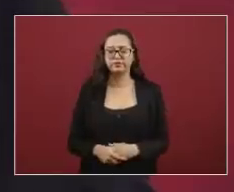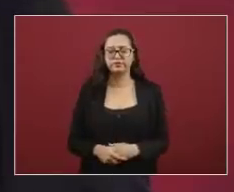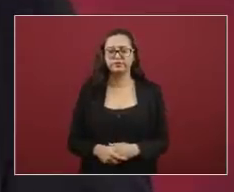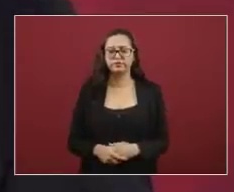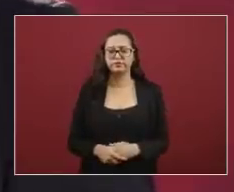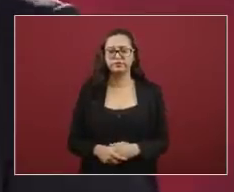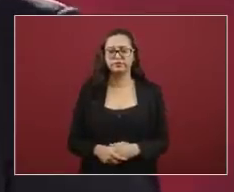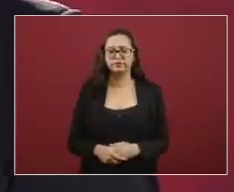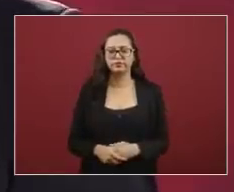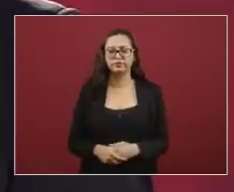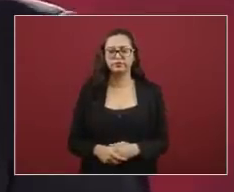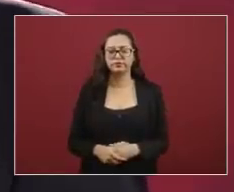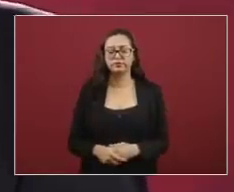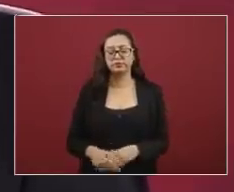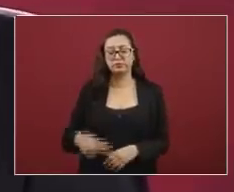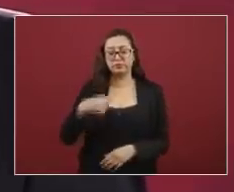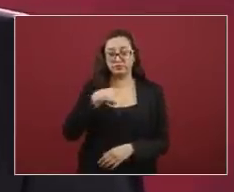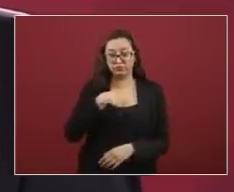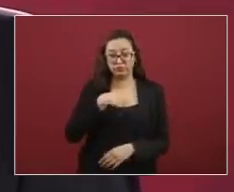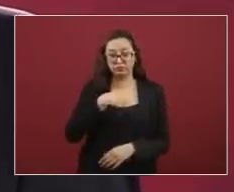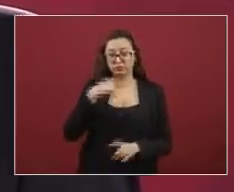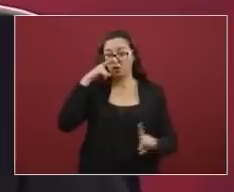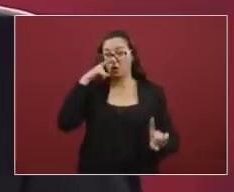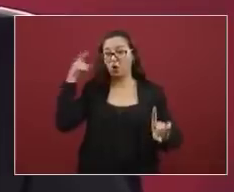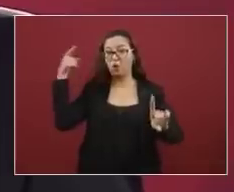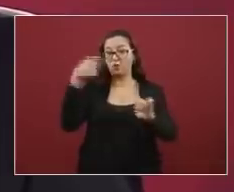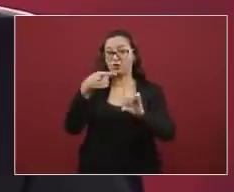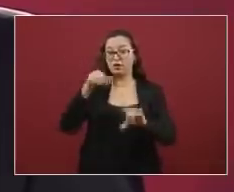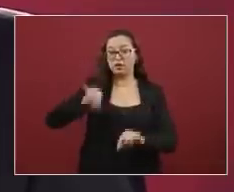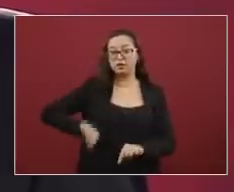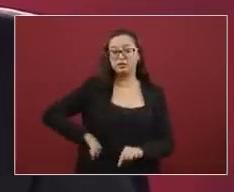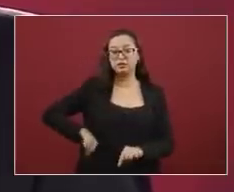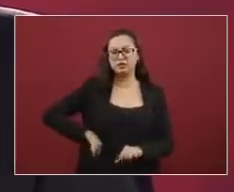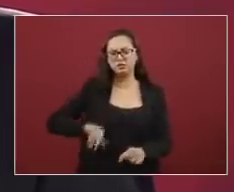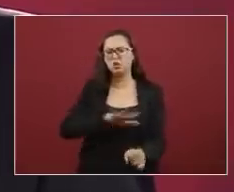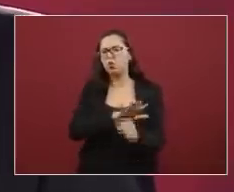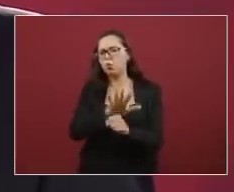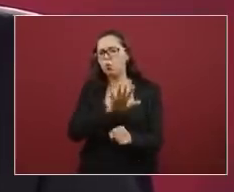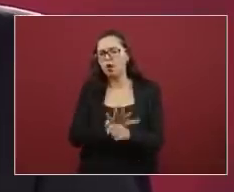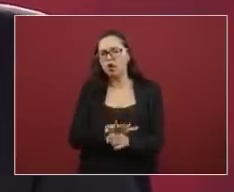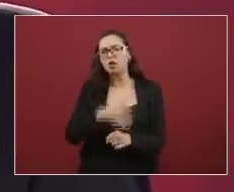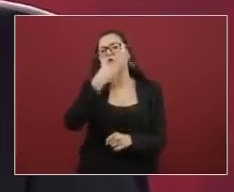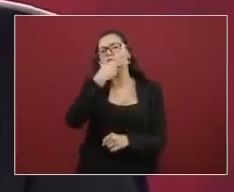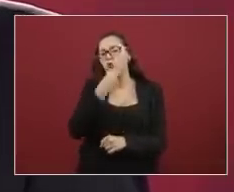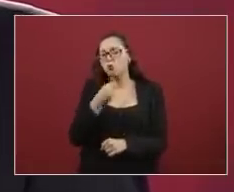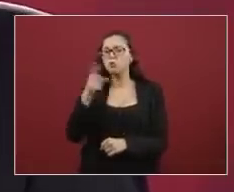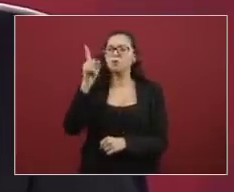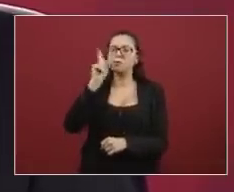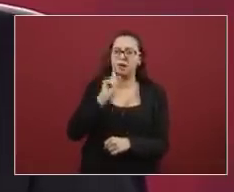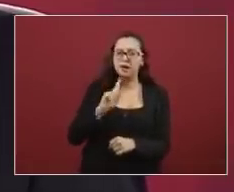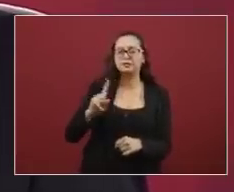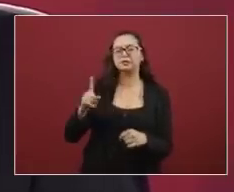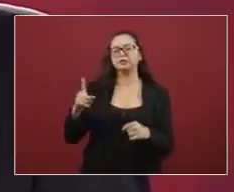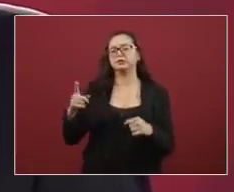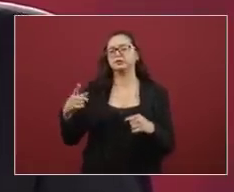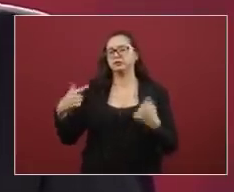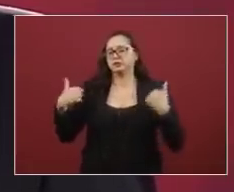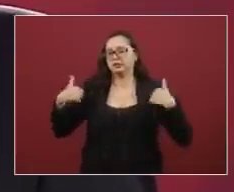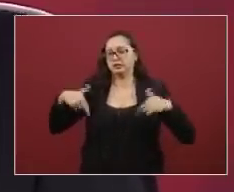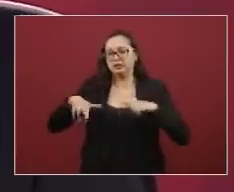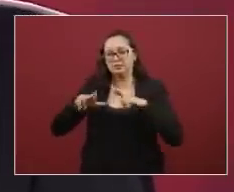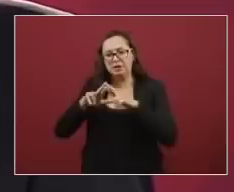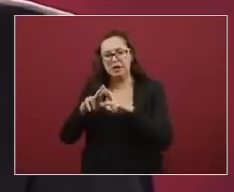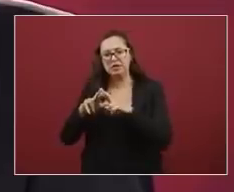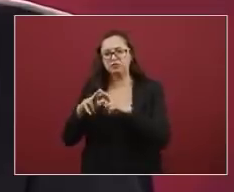porque lo que me interesa es que las maestras, los maestros en activo, jubilados,